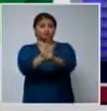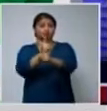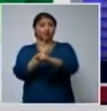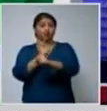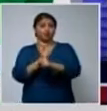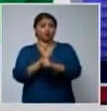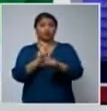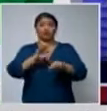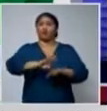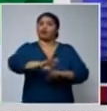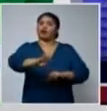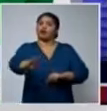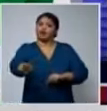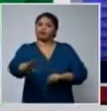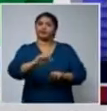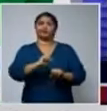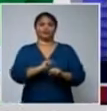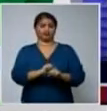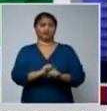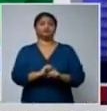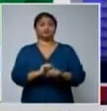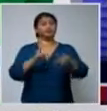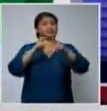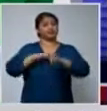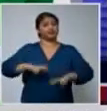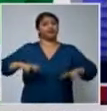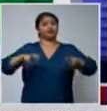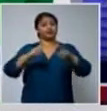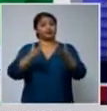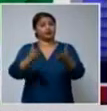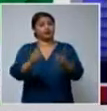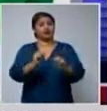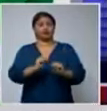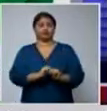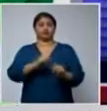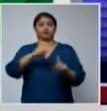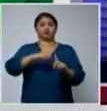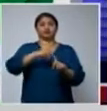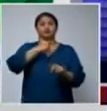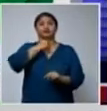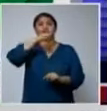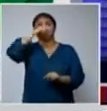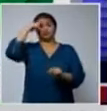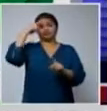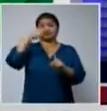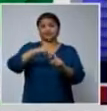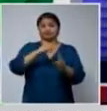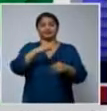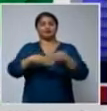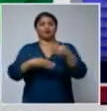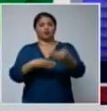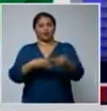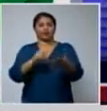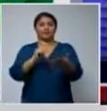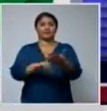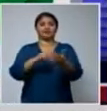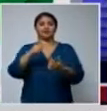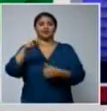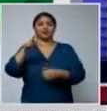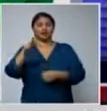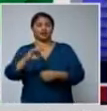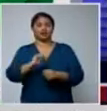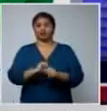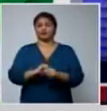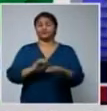hasta que se realice el estudio con el PCR después de llevar varios días ingresado, y como hemos